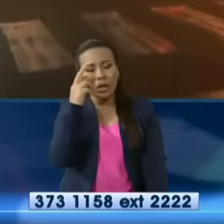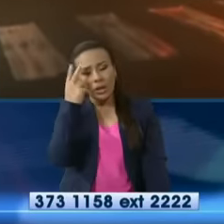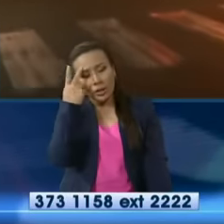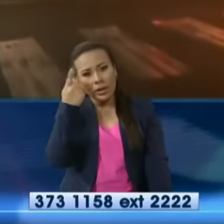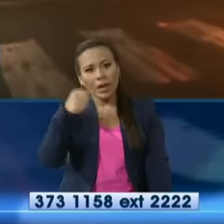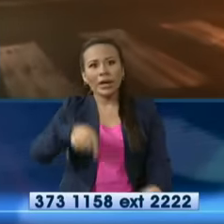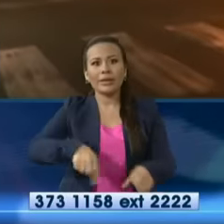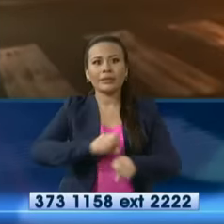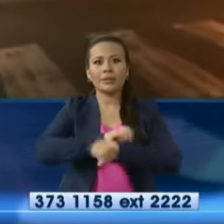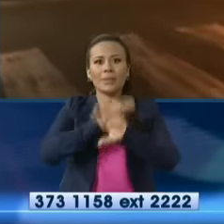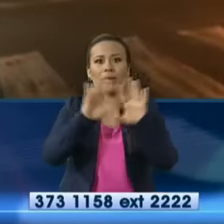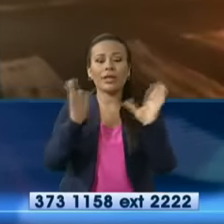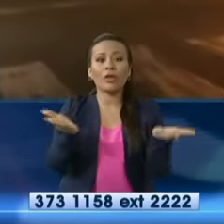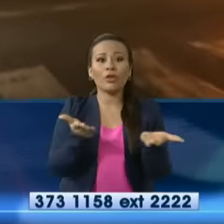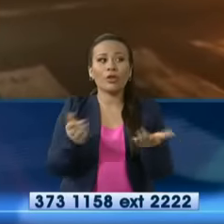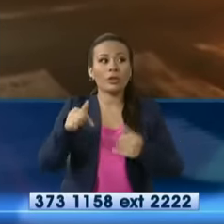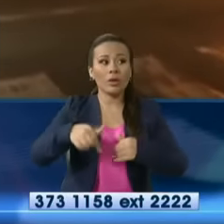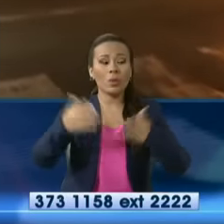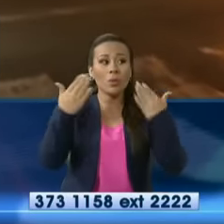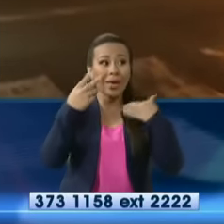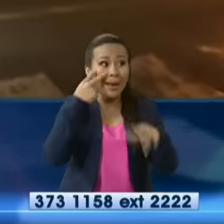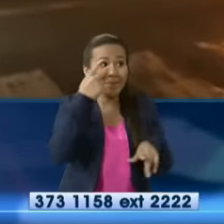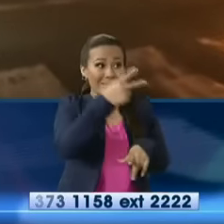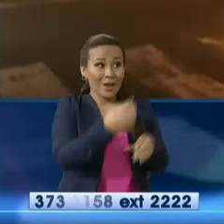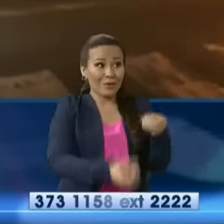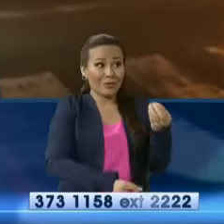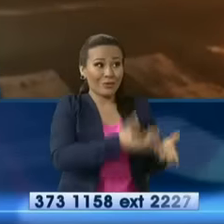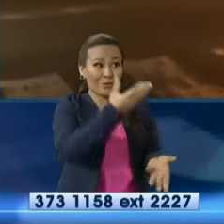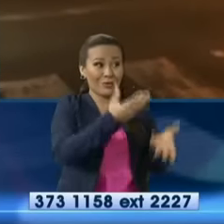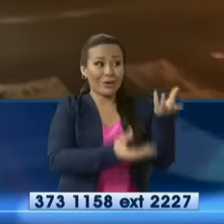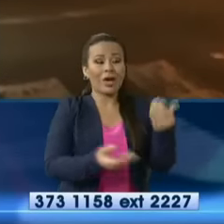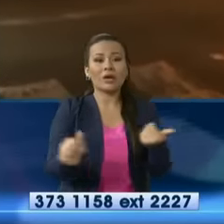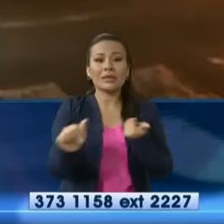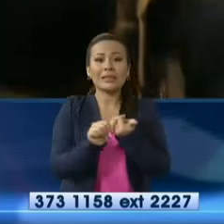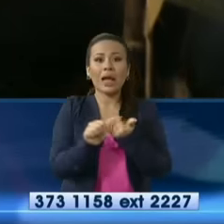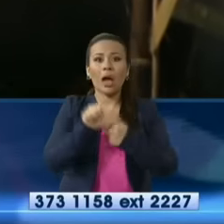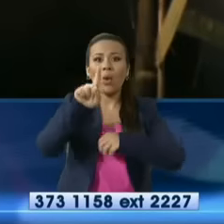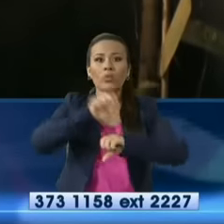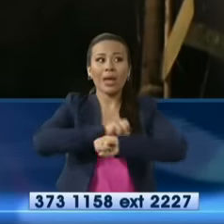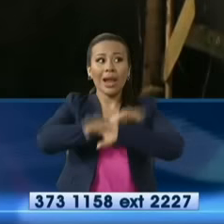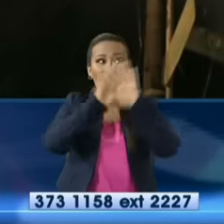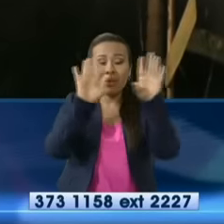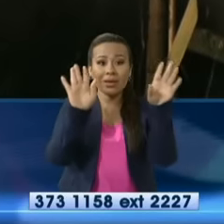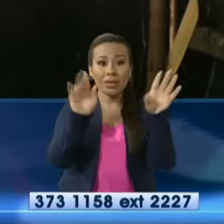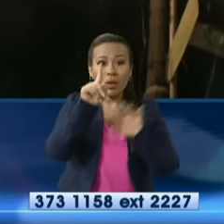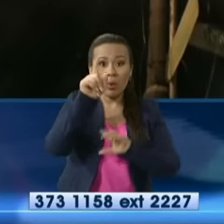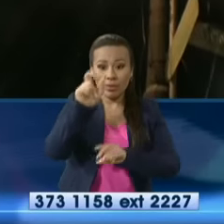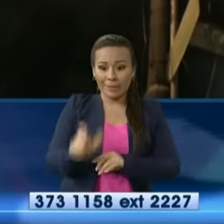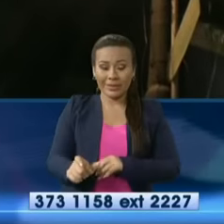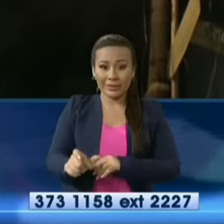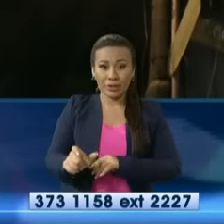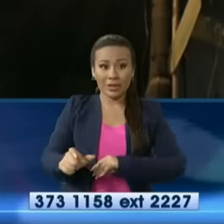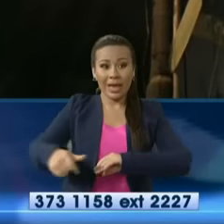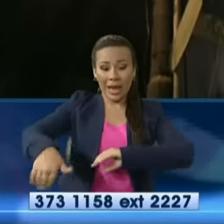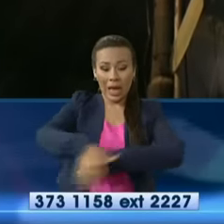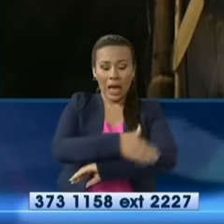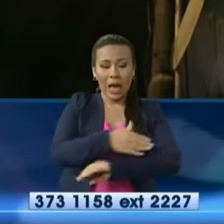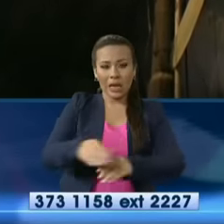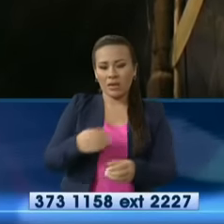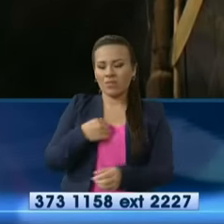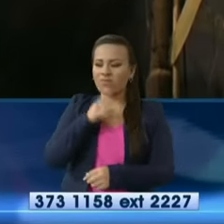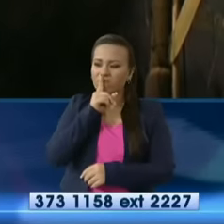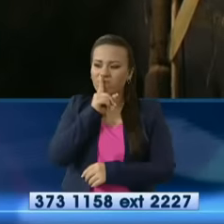esa madrugada en el puerto principal. Observamos en imágenes, cerca de la 1 de la mañana, un presunto indigente incendió un